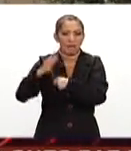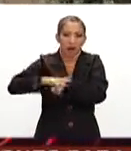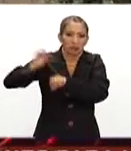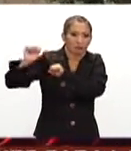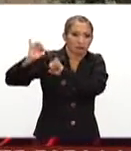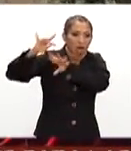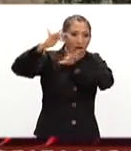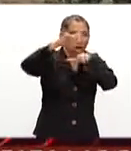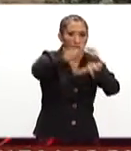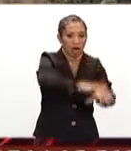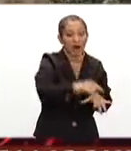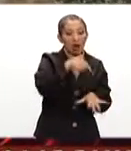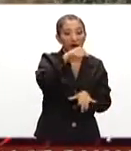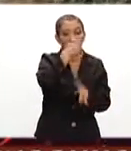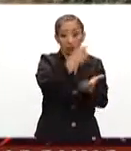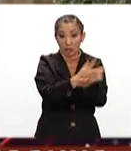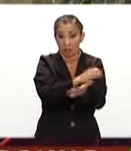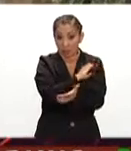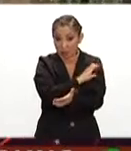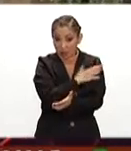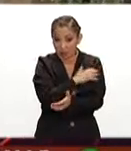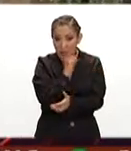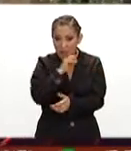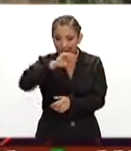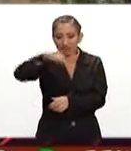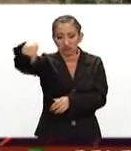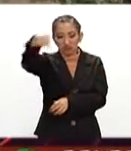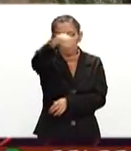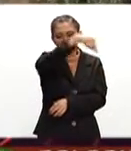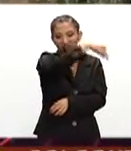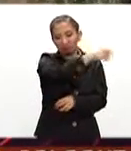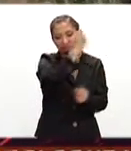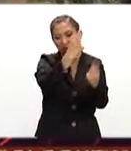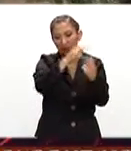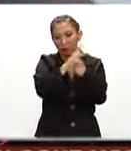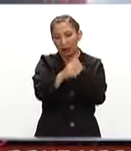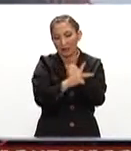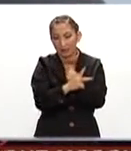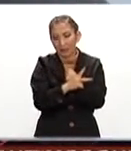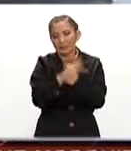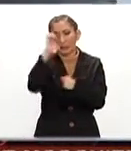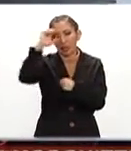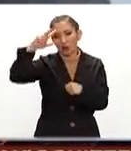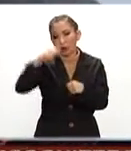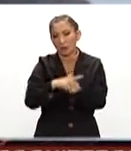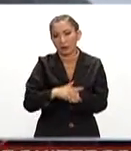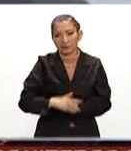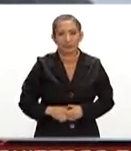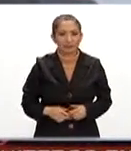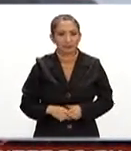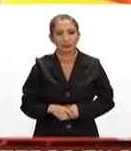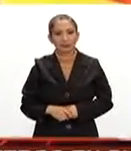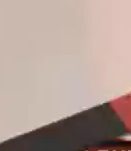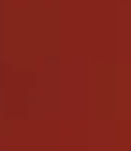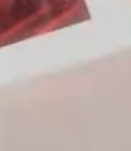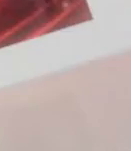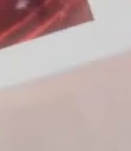se desborda más, no solamente en España, sino en algunos otros países europeos.